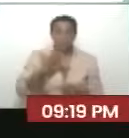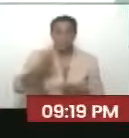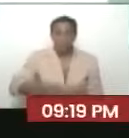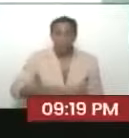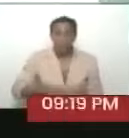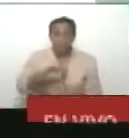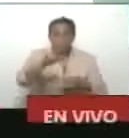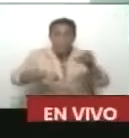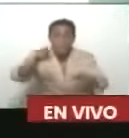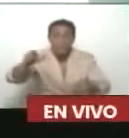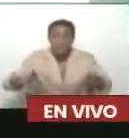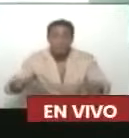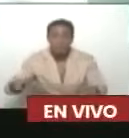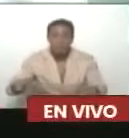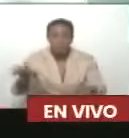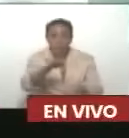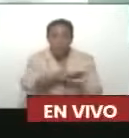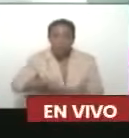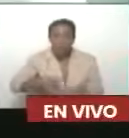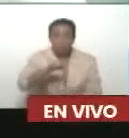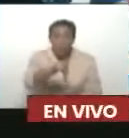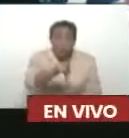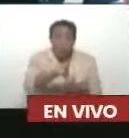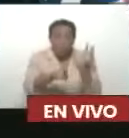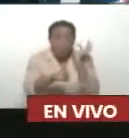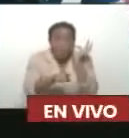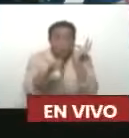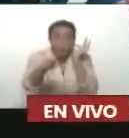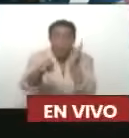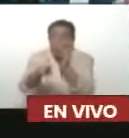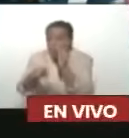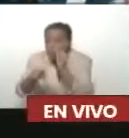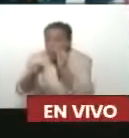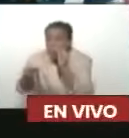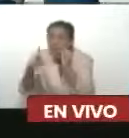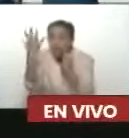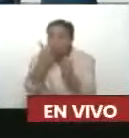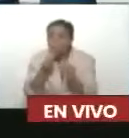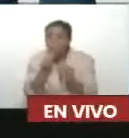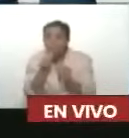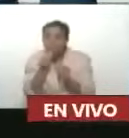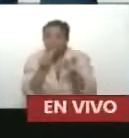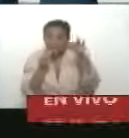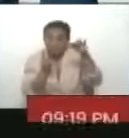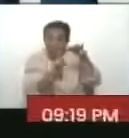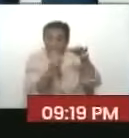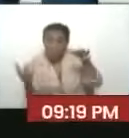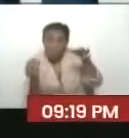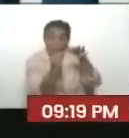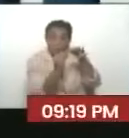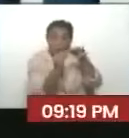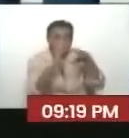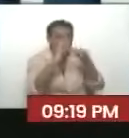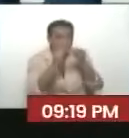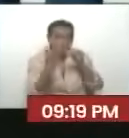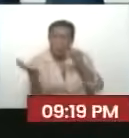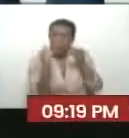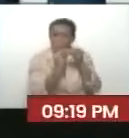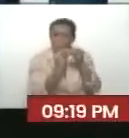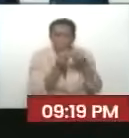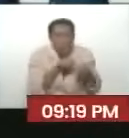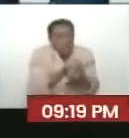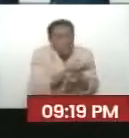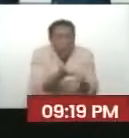de cada uno de ustedes, tu voto mujer, tu voto hombre, tu voto joven, es por todos, es para